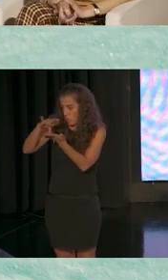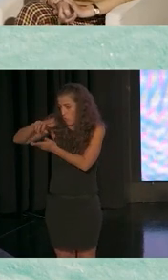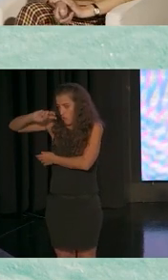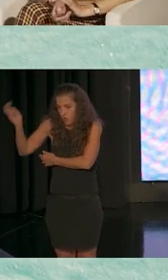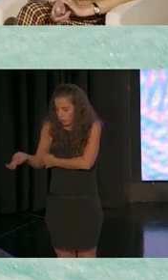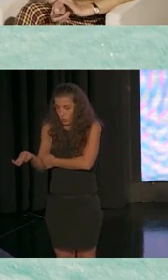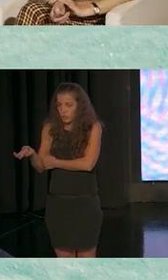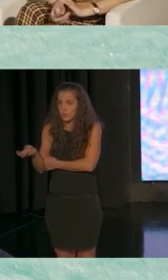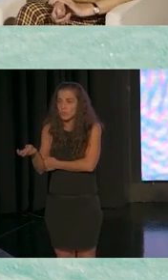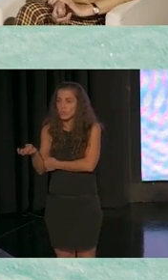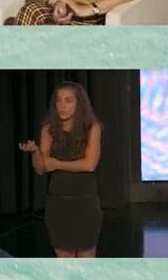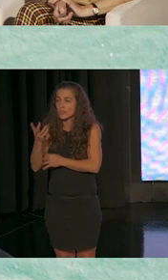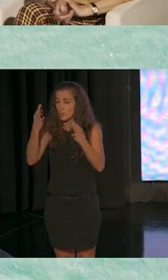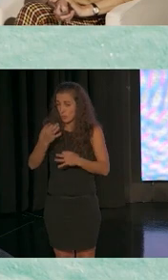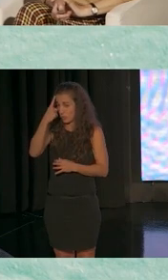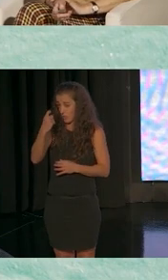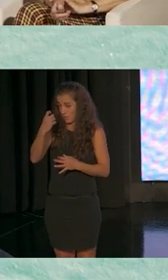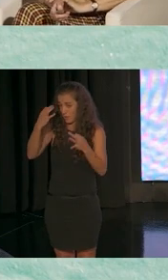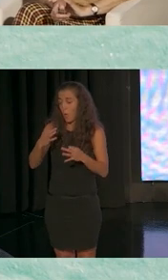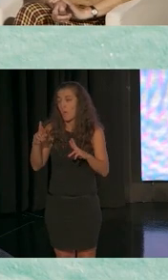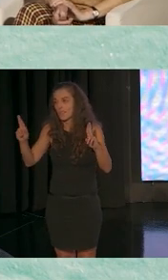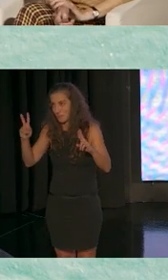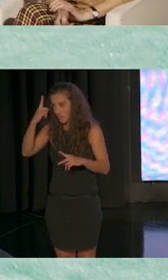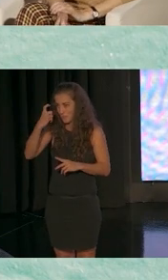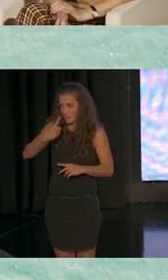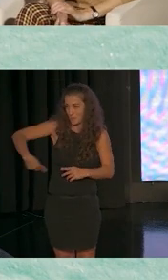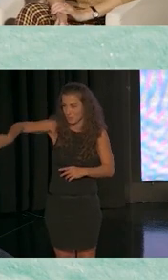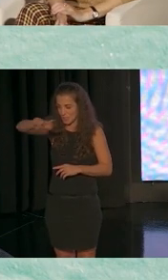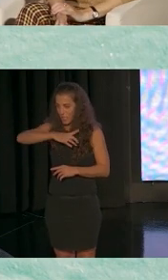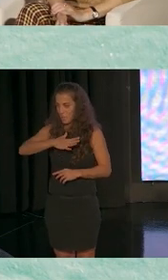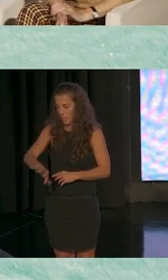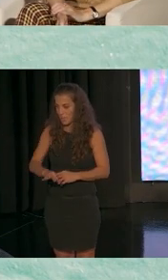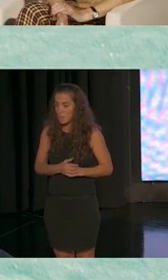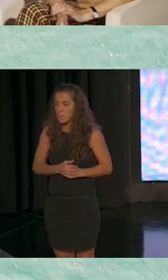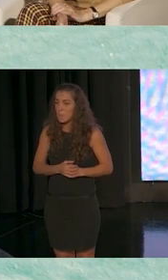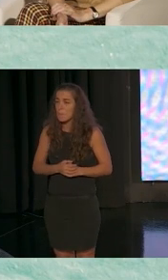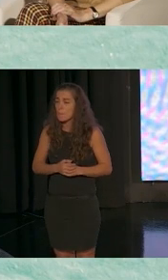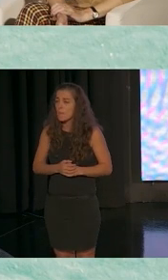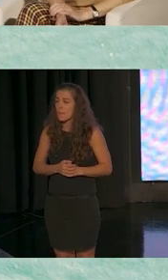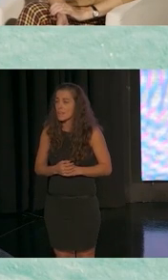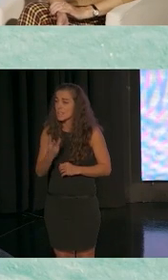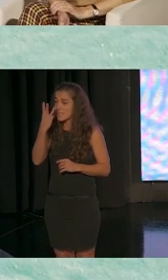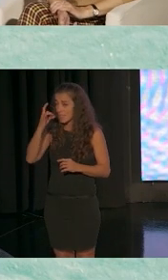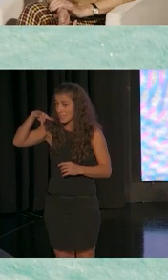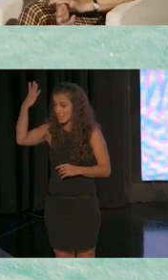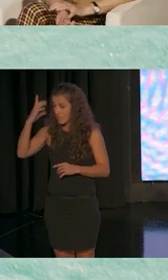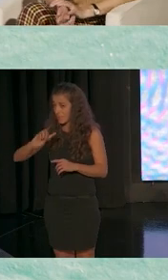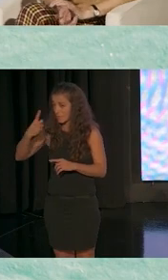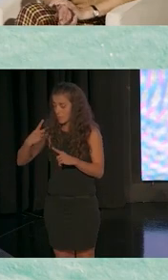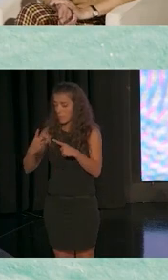cosas seguramente recordaréis o esperamos que que podáis recordar no eh la primera idea